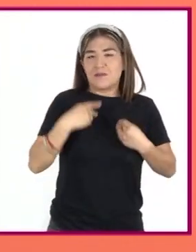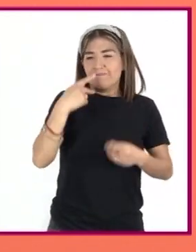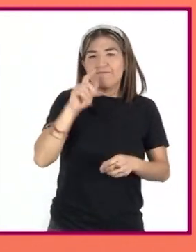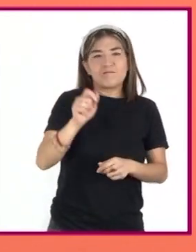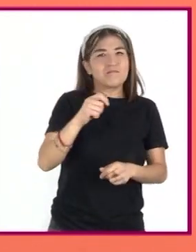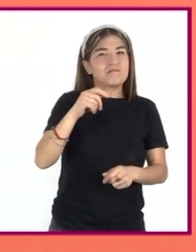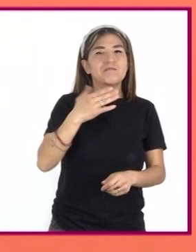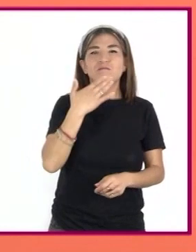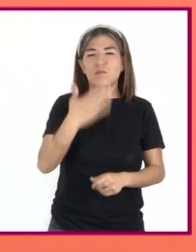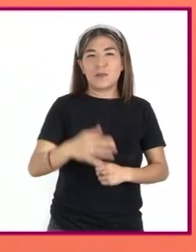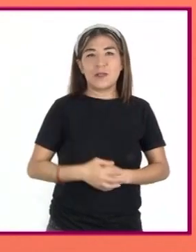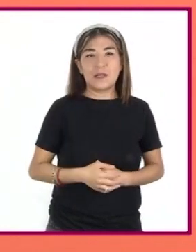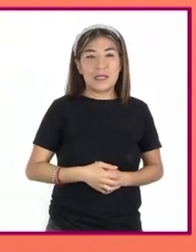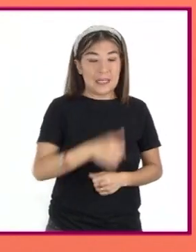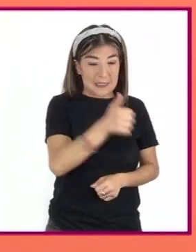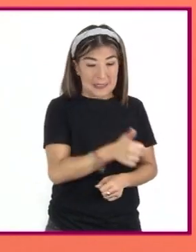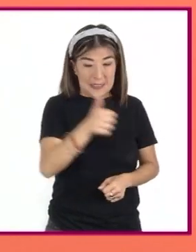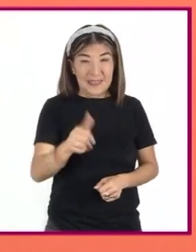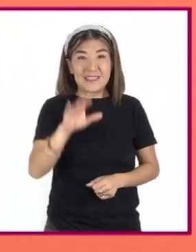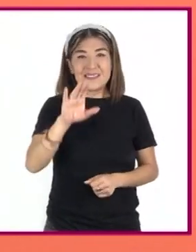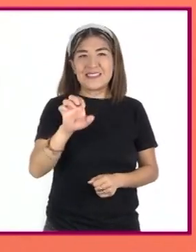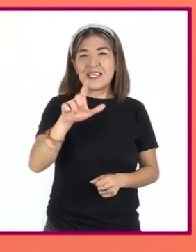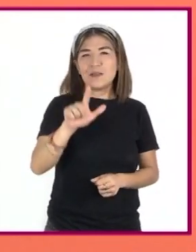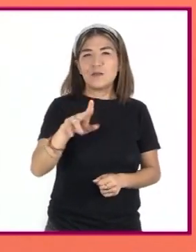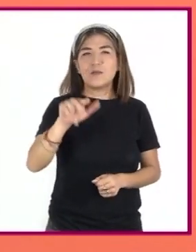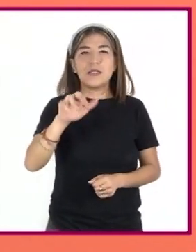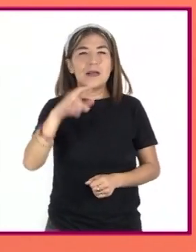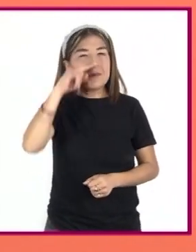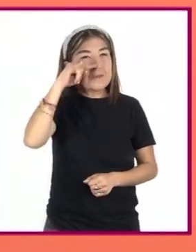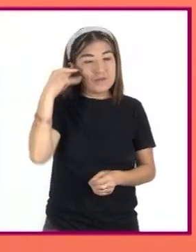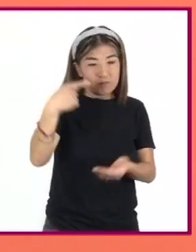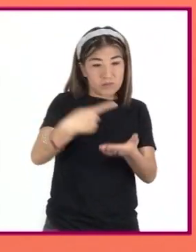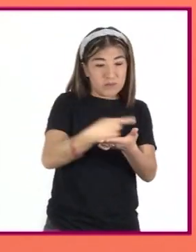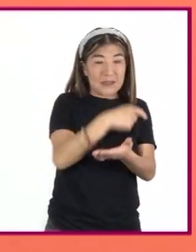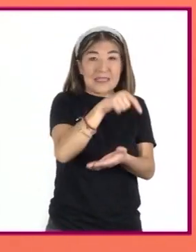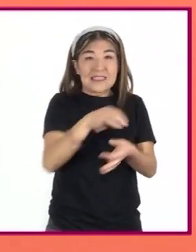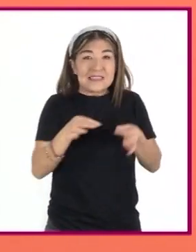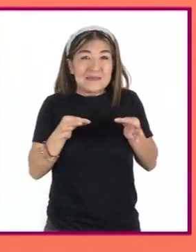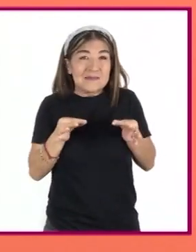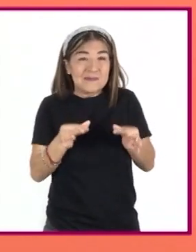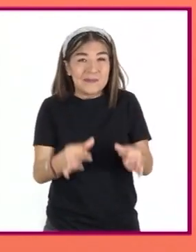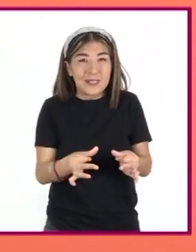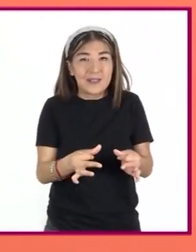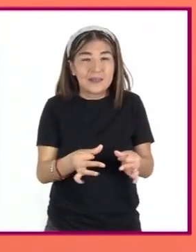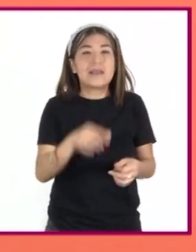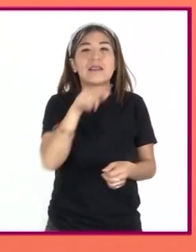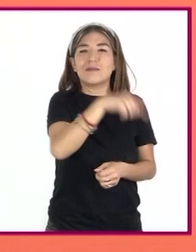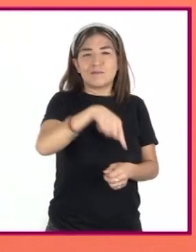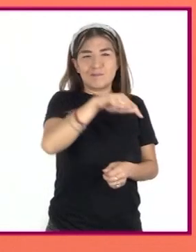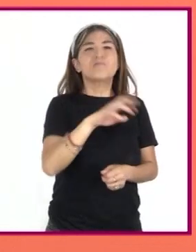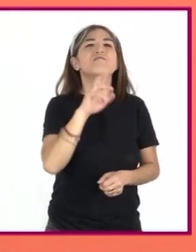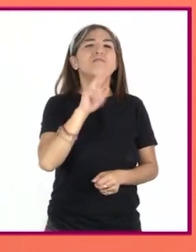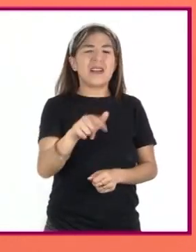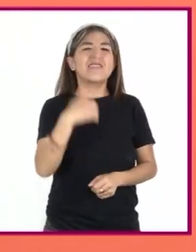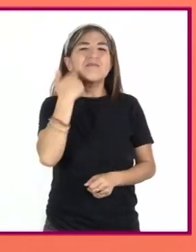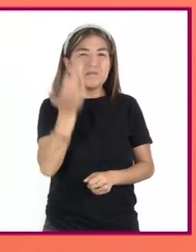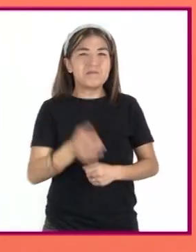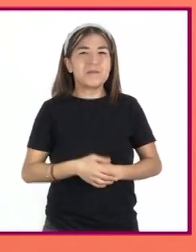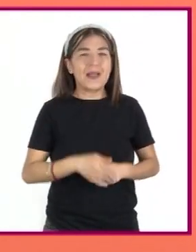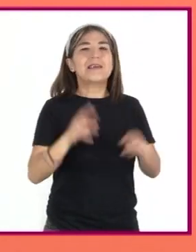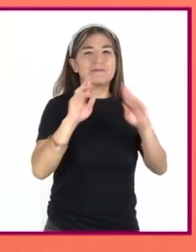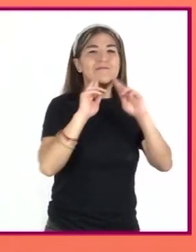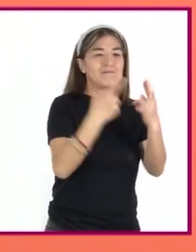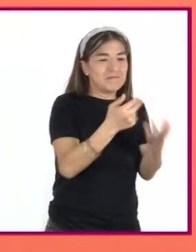embargo, como las células aisladas son muy frágiles, ellas prefieren reunirse y